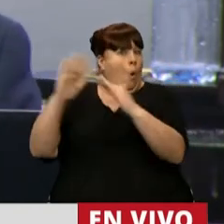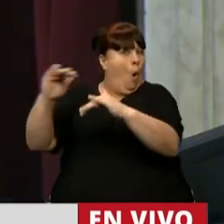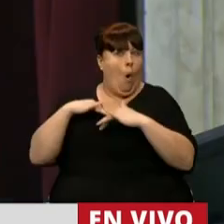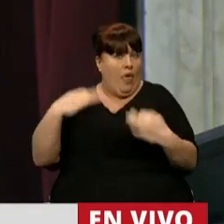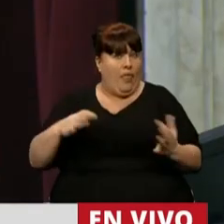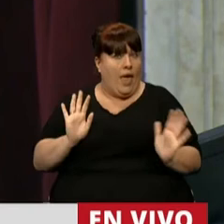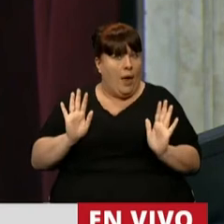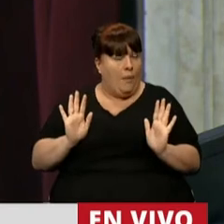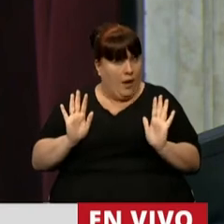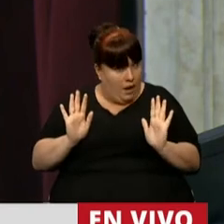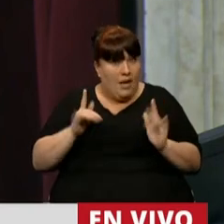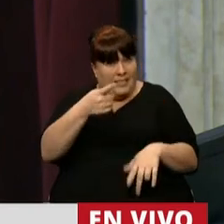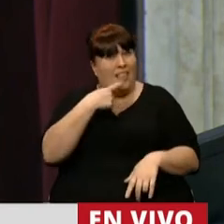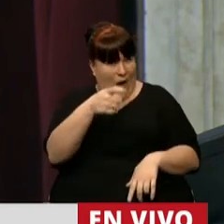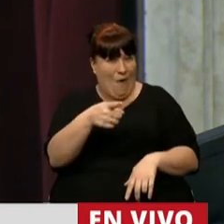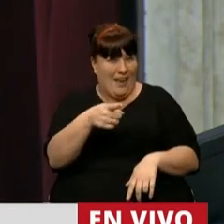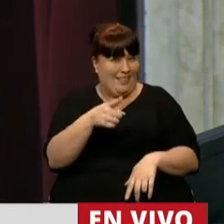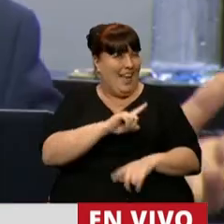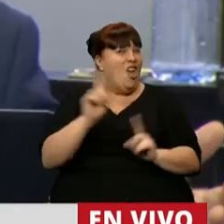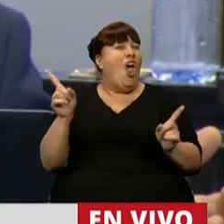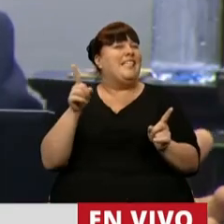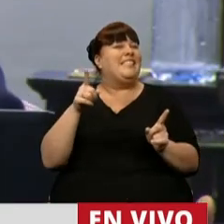condiciones. A ver, un minuto. ¿Se da cuenta que no